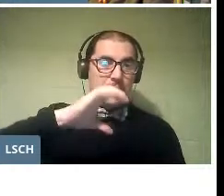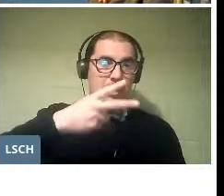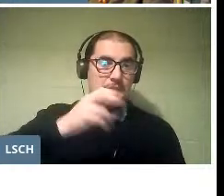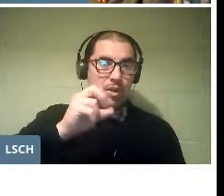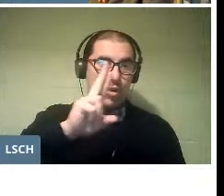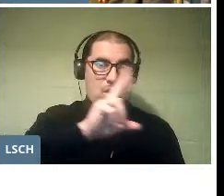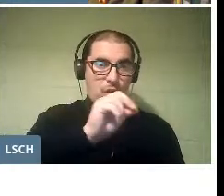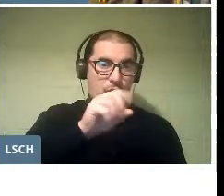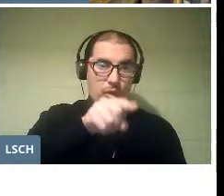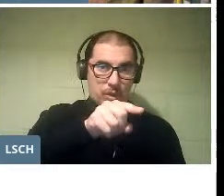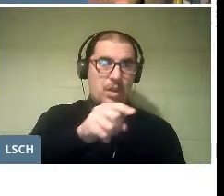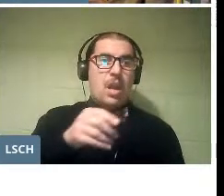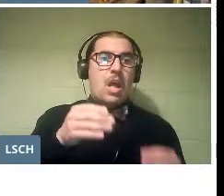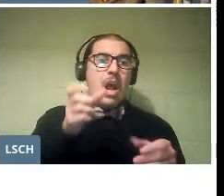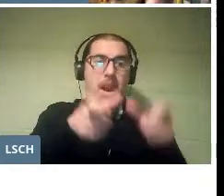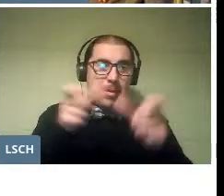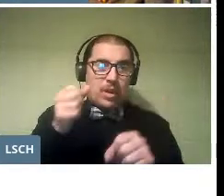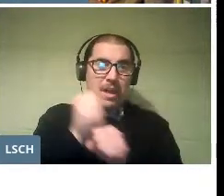chinchorro